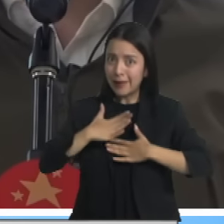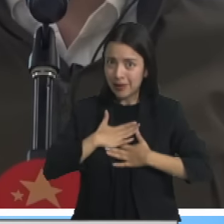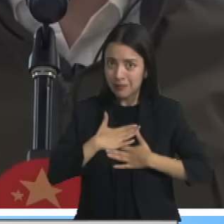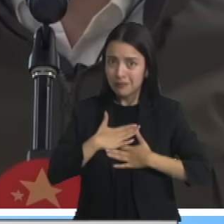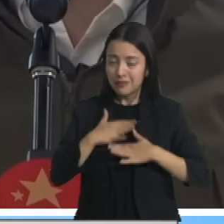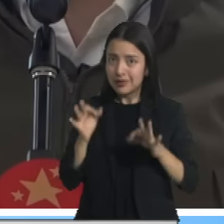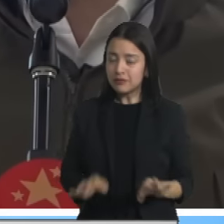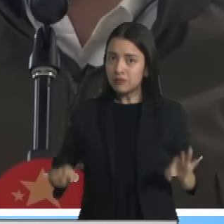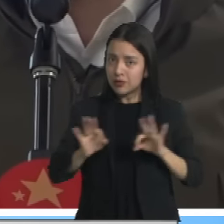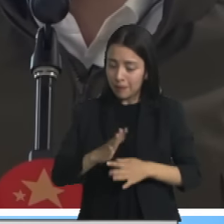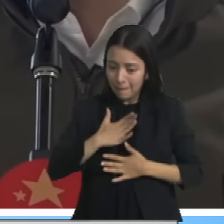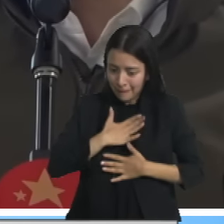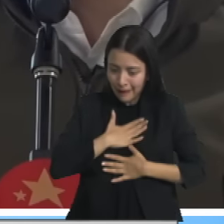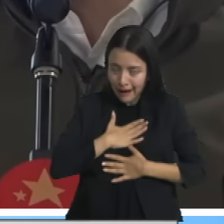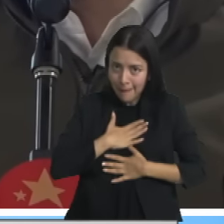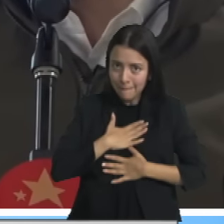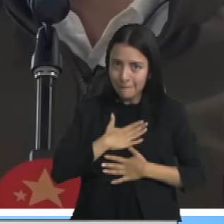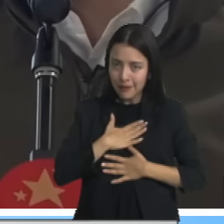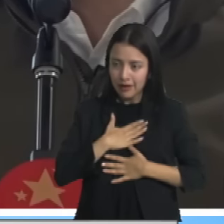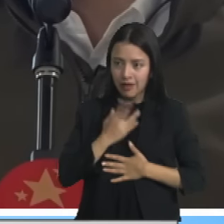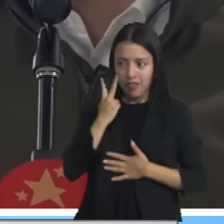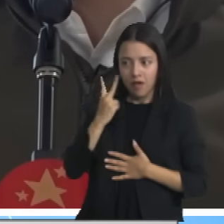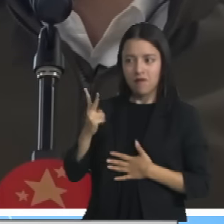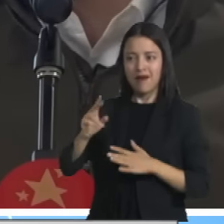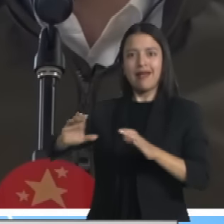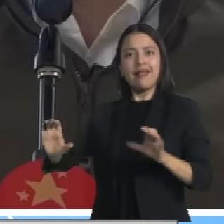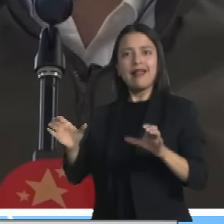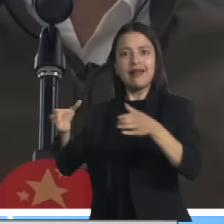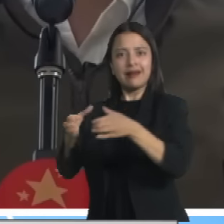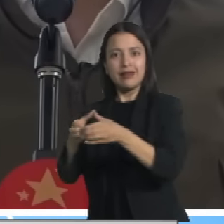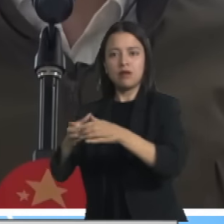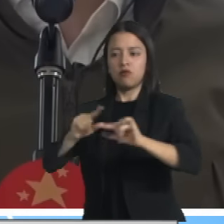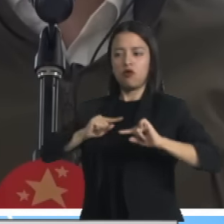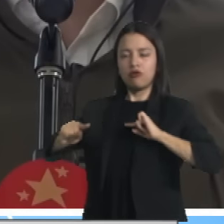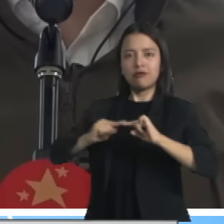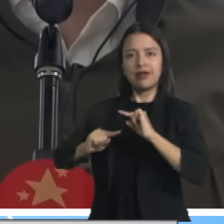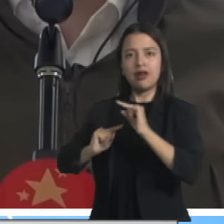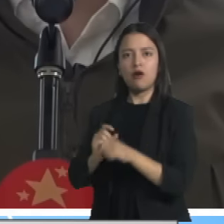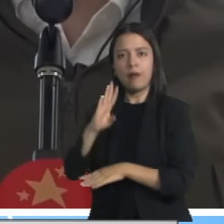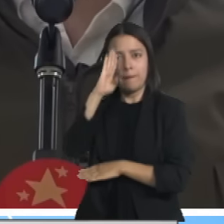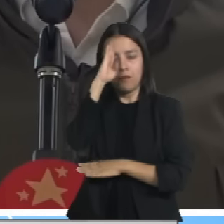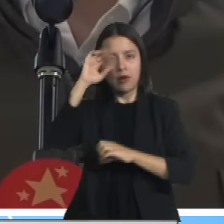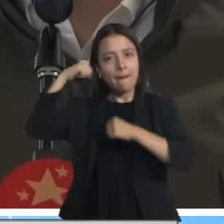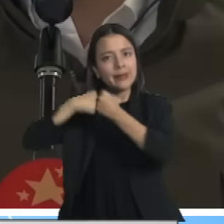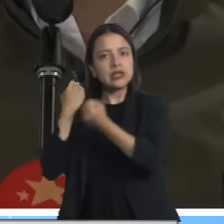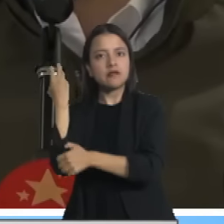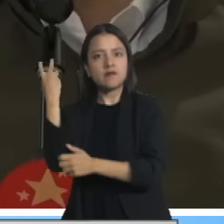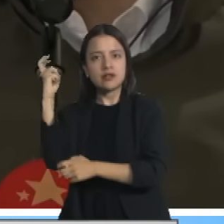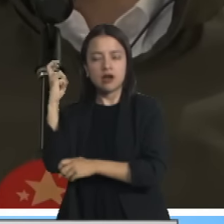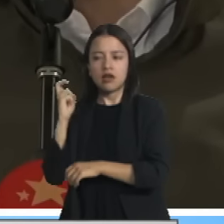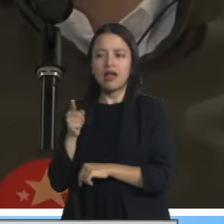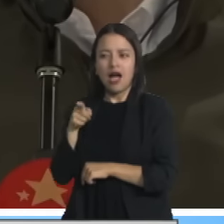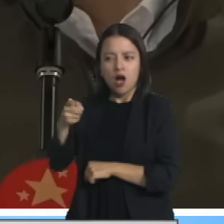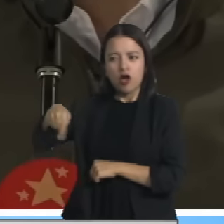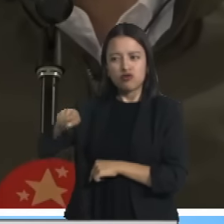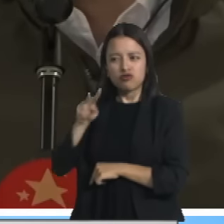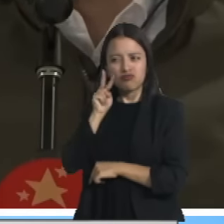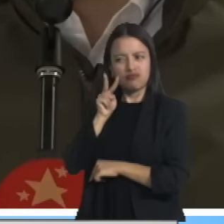que ha cumplido el equipo coordinado de la Policía Metropolitana y de la Fiscalía, la investigación, los